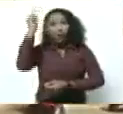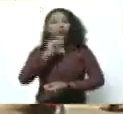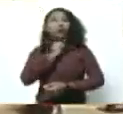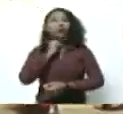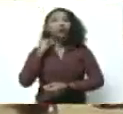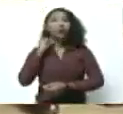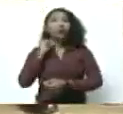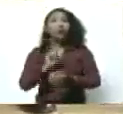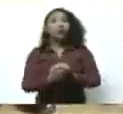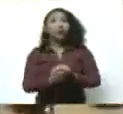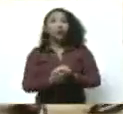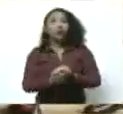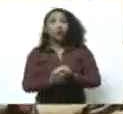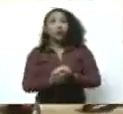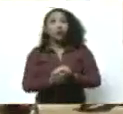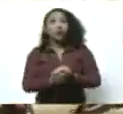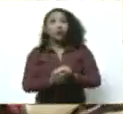respectivas